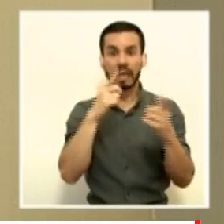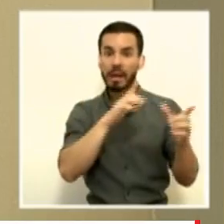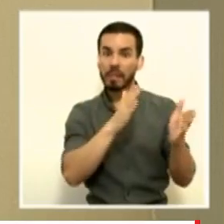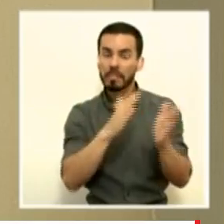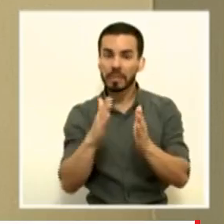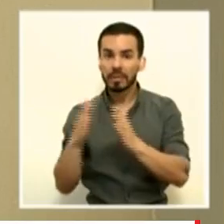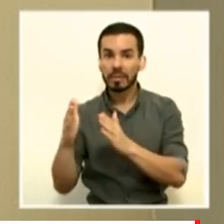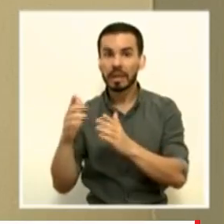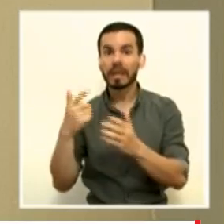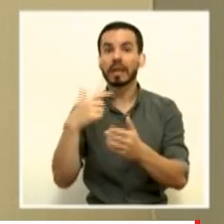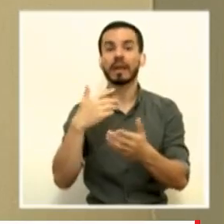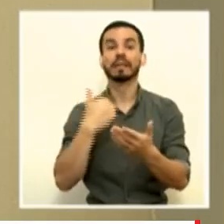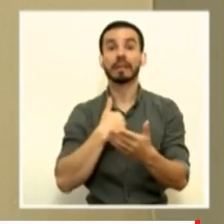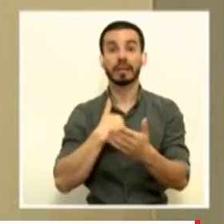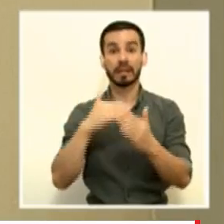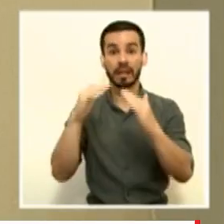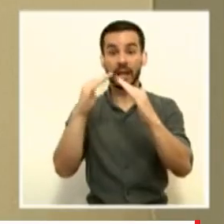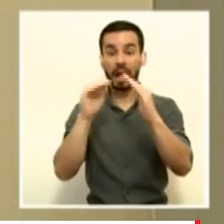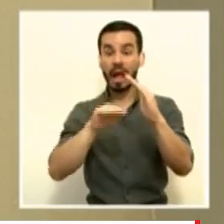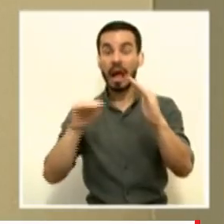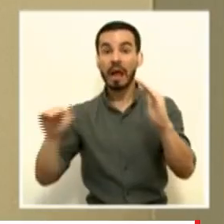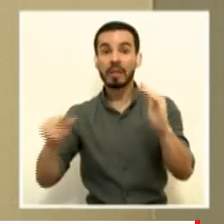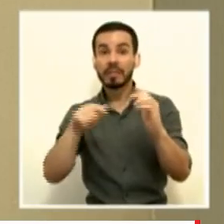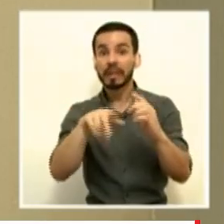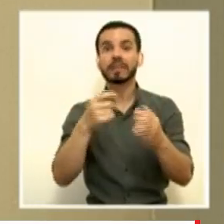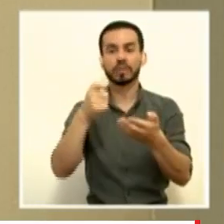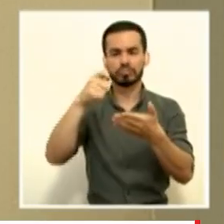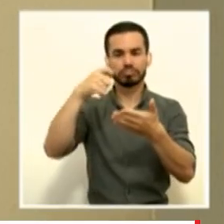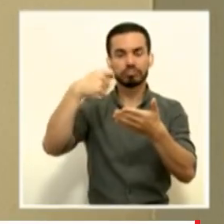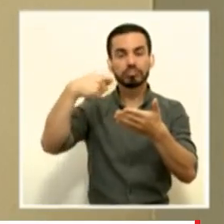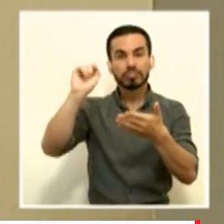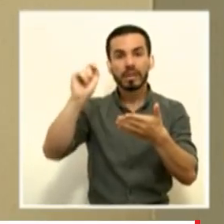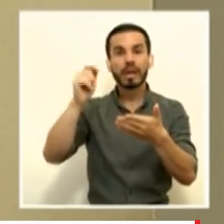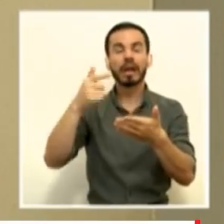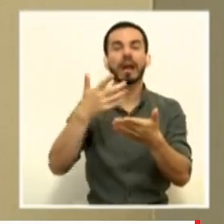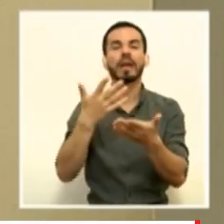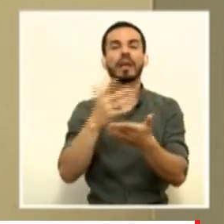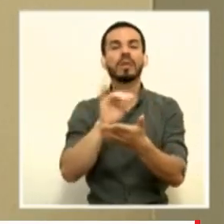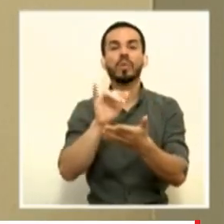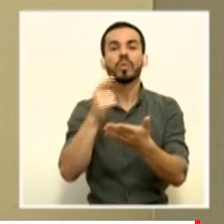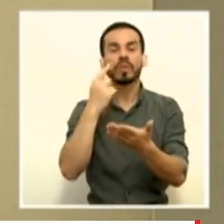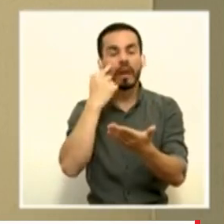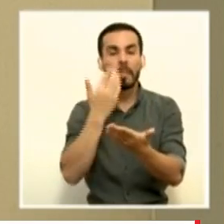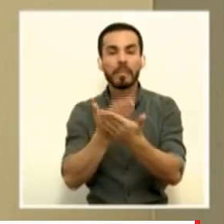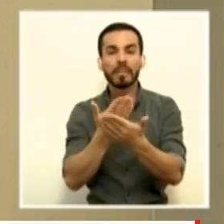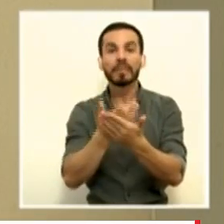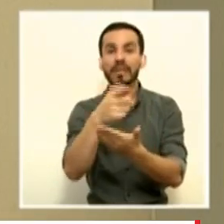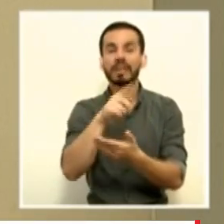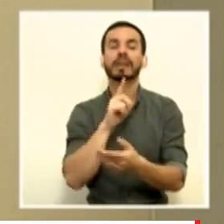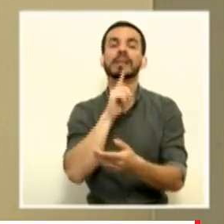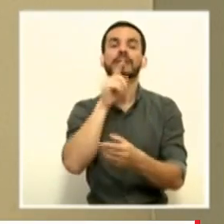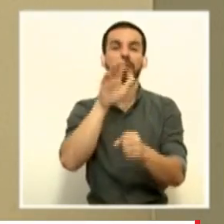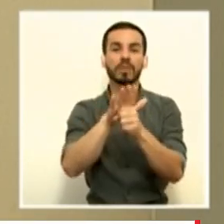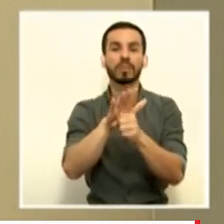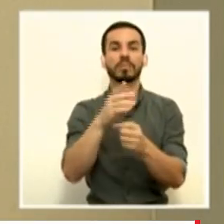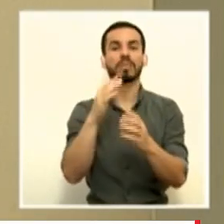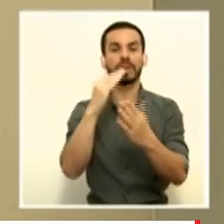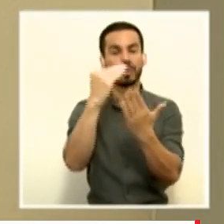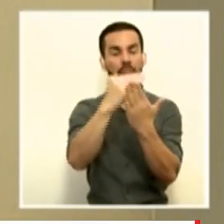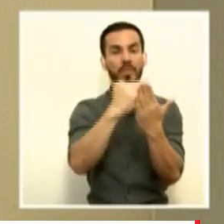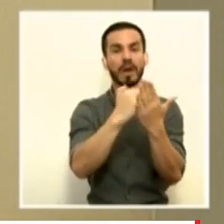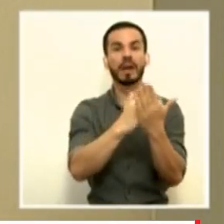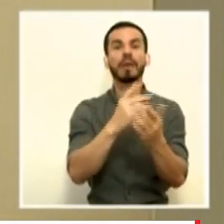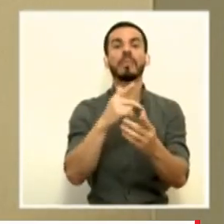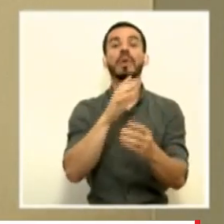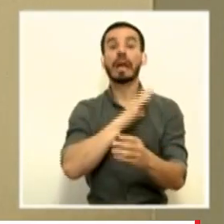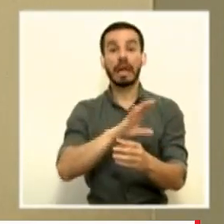preparada, el hecho de contar con un albergue es un check, es una verificación de que se está cumpliendo un parámetro de calidad